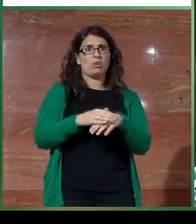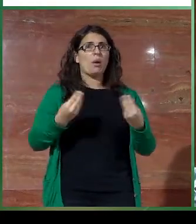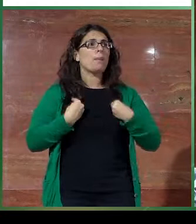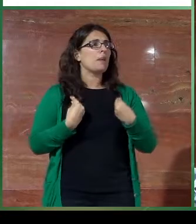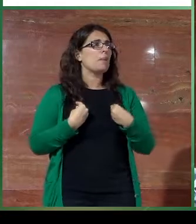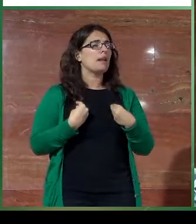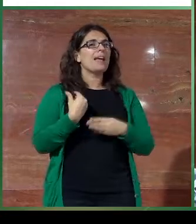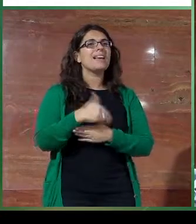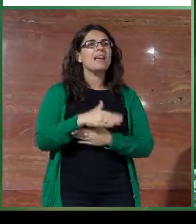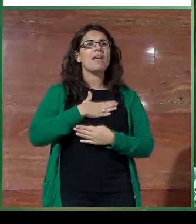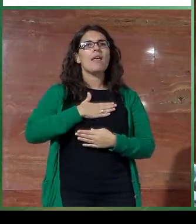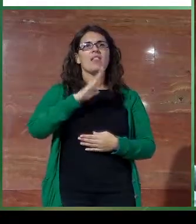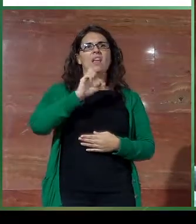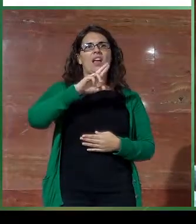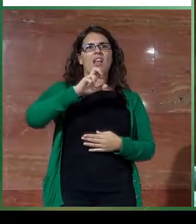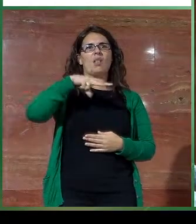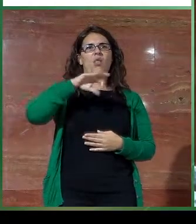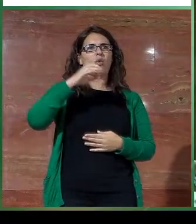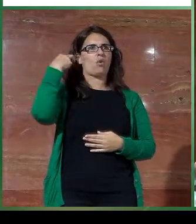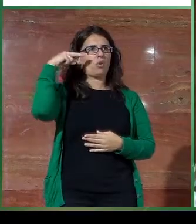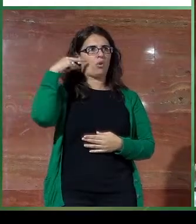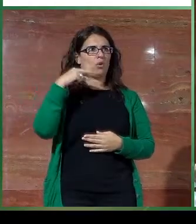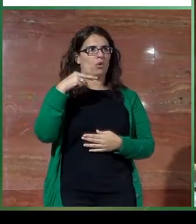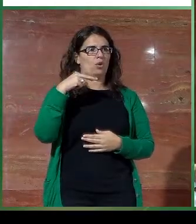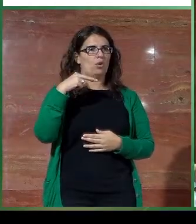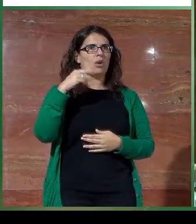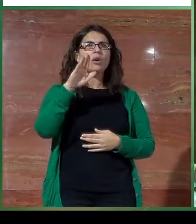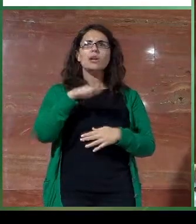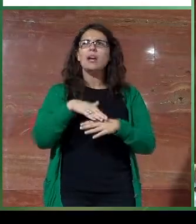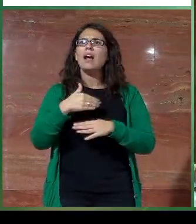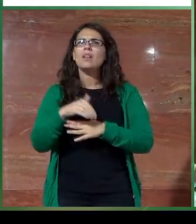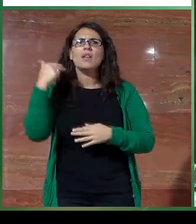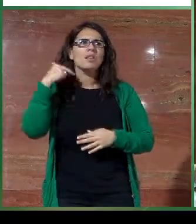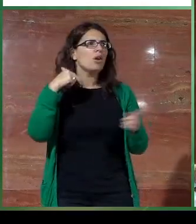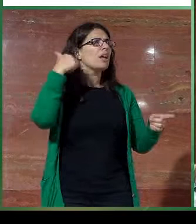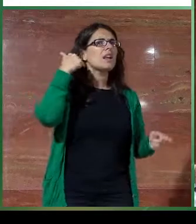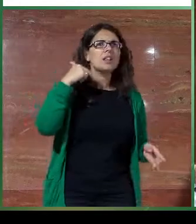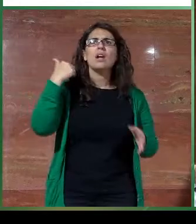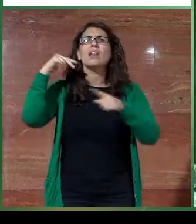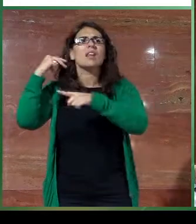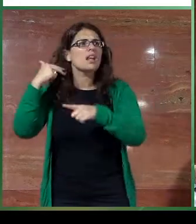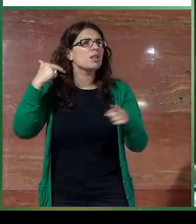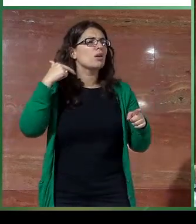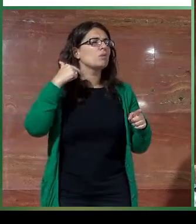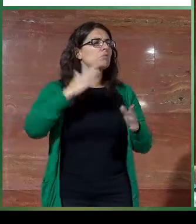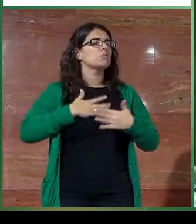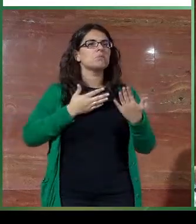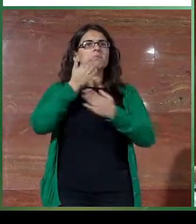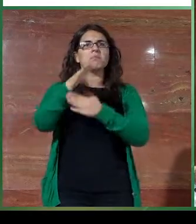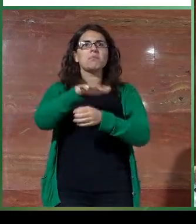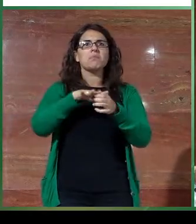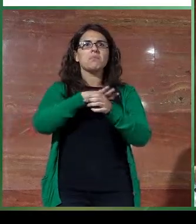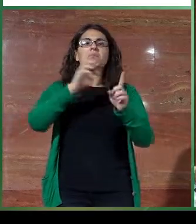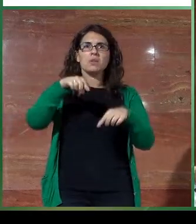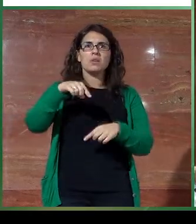El Cerezo. Oiga, por favor, la calle del Cerezo, la calle del Cerezo, la calle del Cerezo, y de repente llego a un barrio donde una calle es la calle del